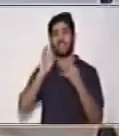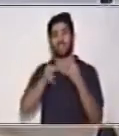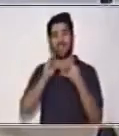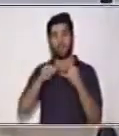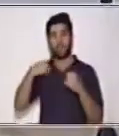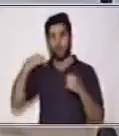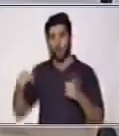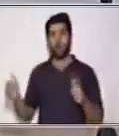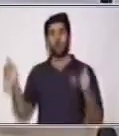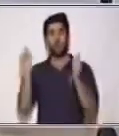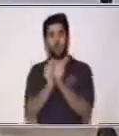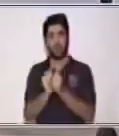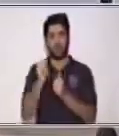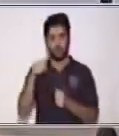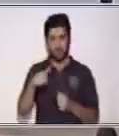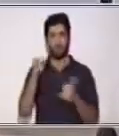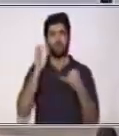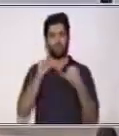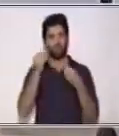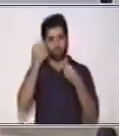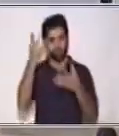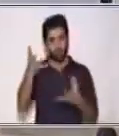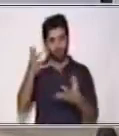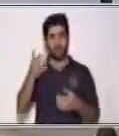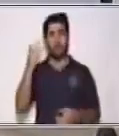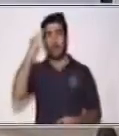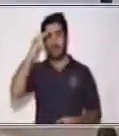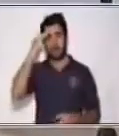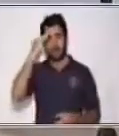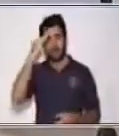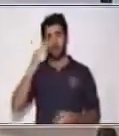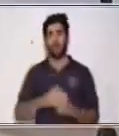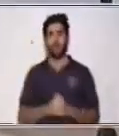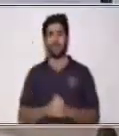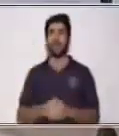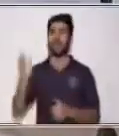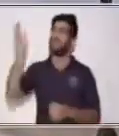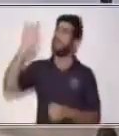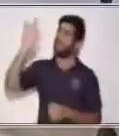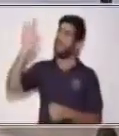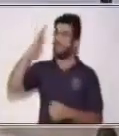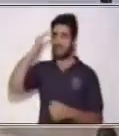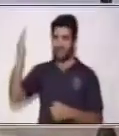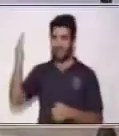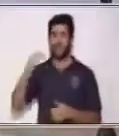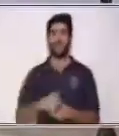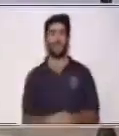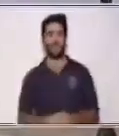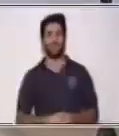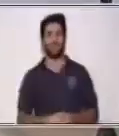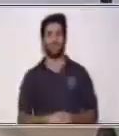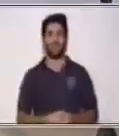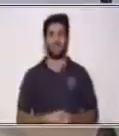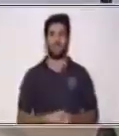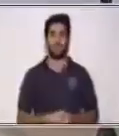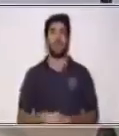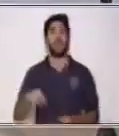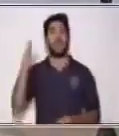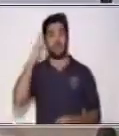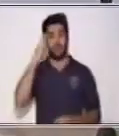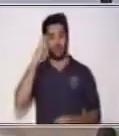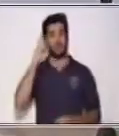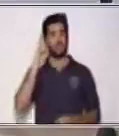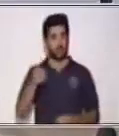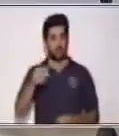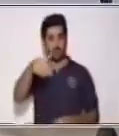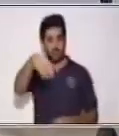nos acompañó el día de hoy. Pablo, por favor, un saludo ahí, gracias. Y te recordamos,